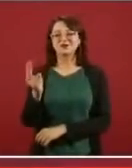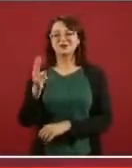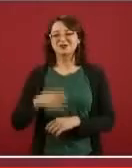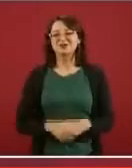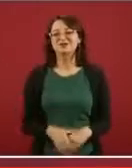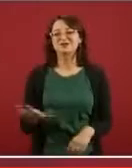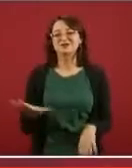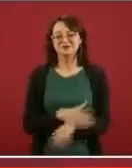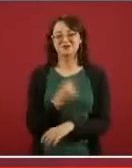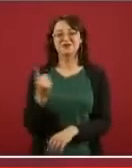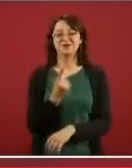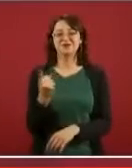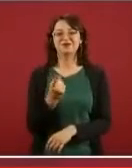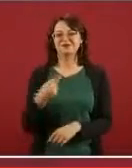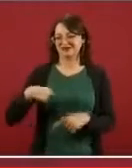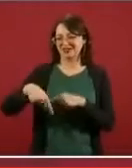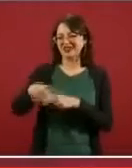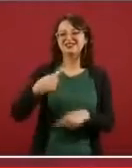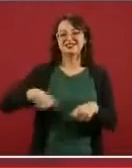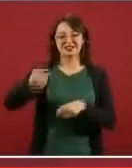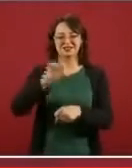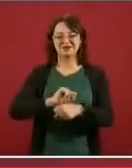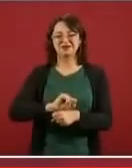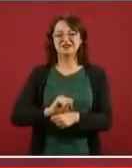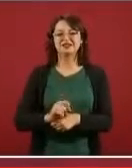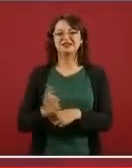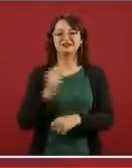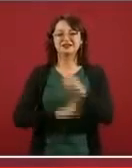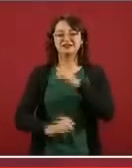mejor porque viene ahora no esta semana